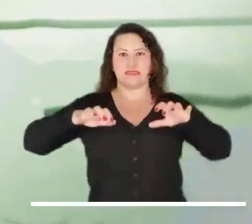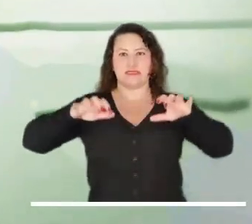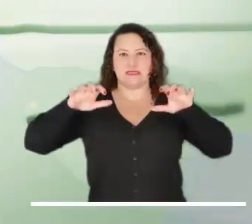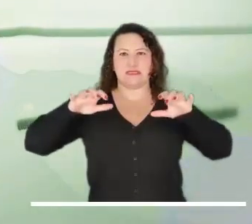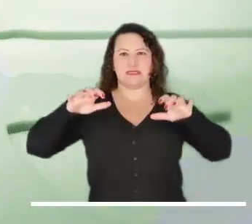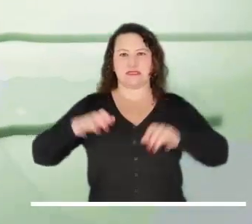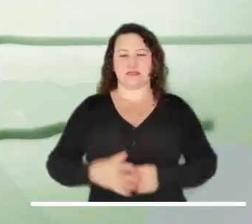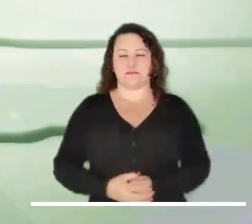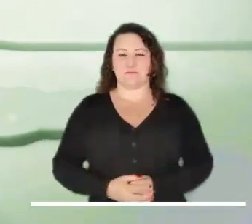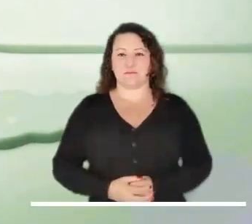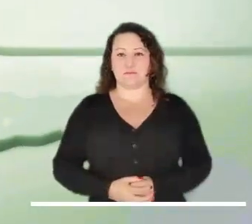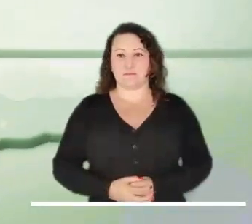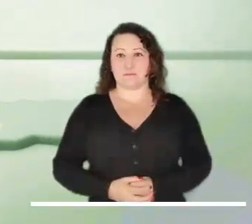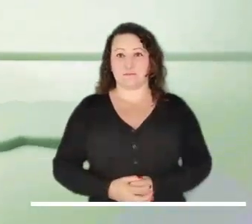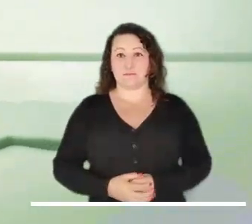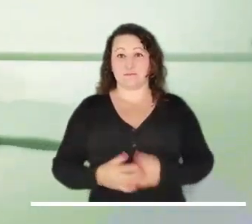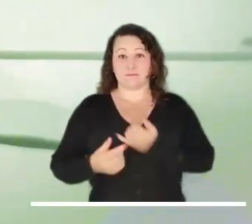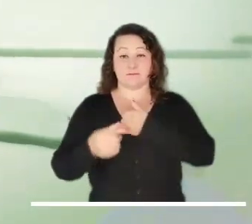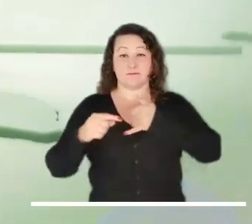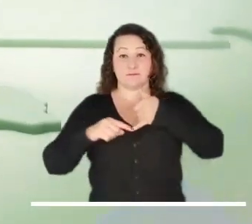esperan lluvias generalizadas.